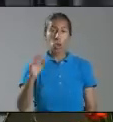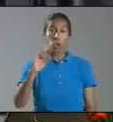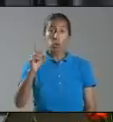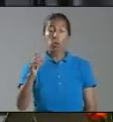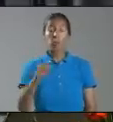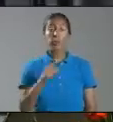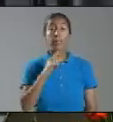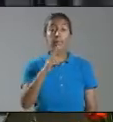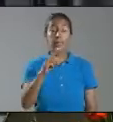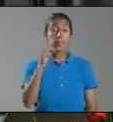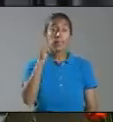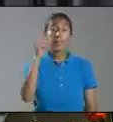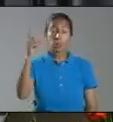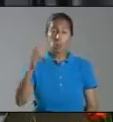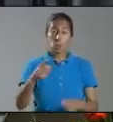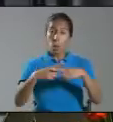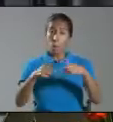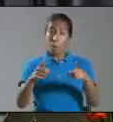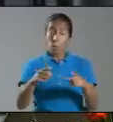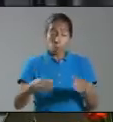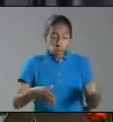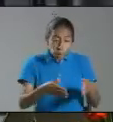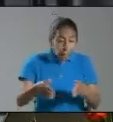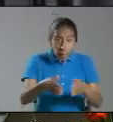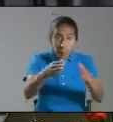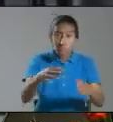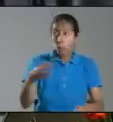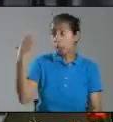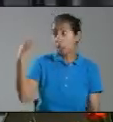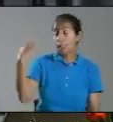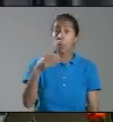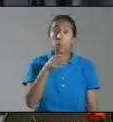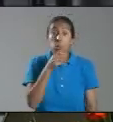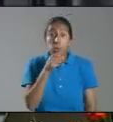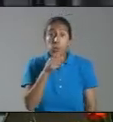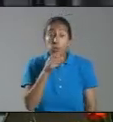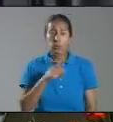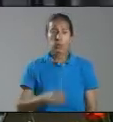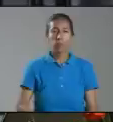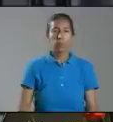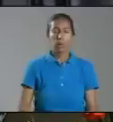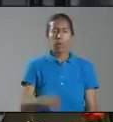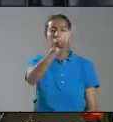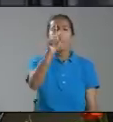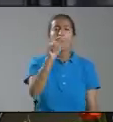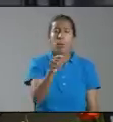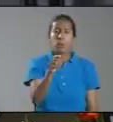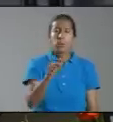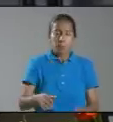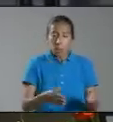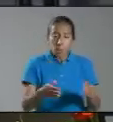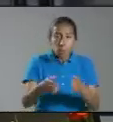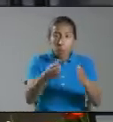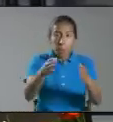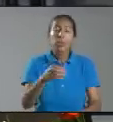los senderos antiguos. Es decir, pregunten por los senderos antiguos.